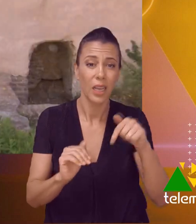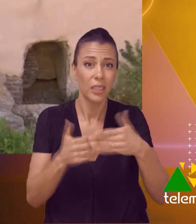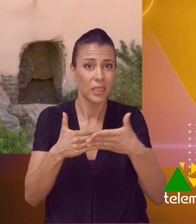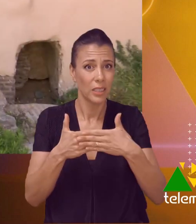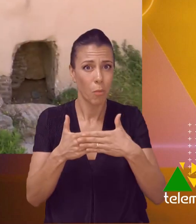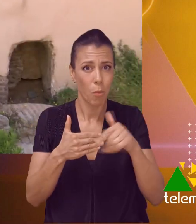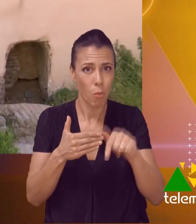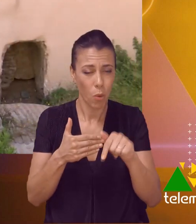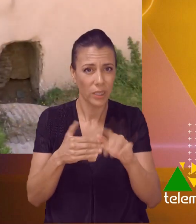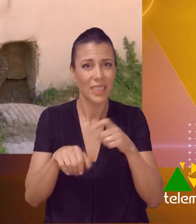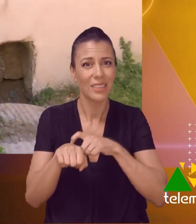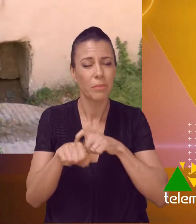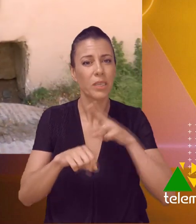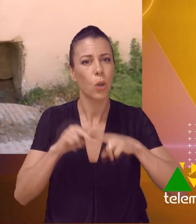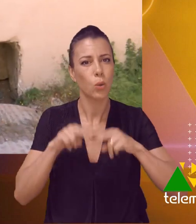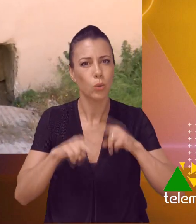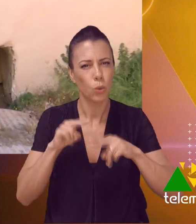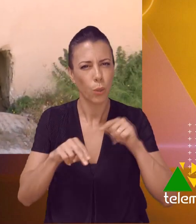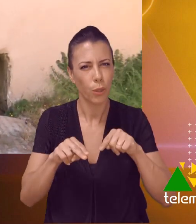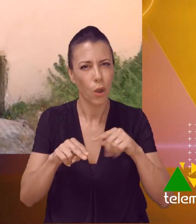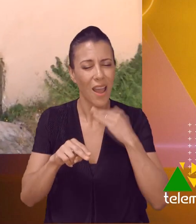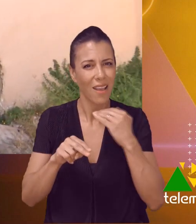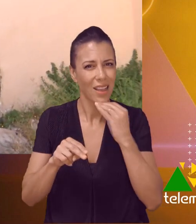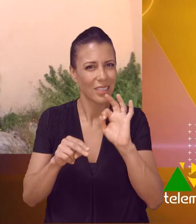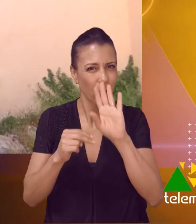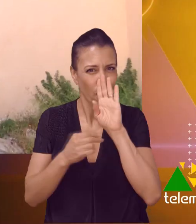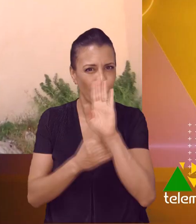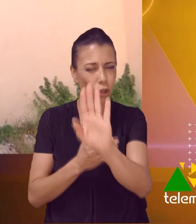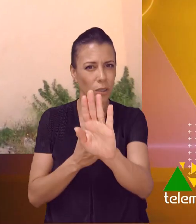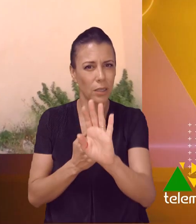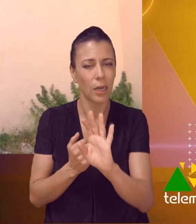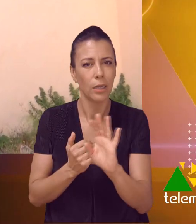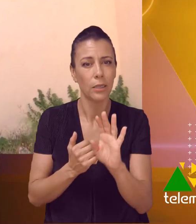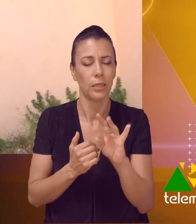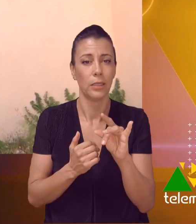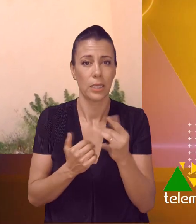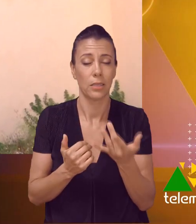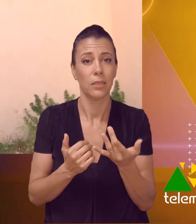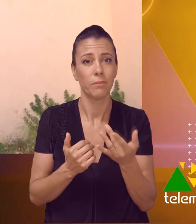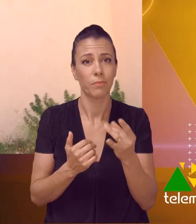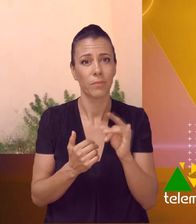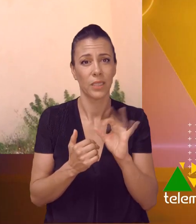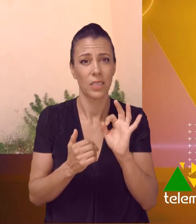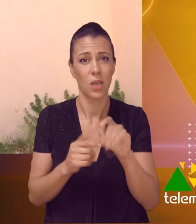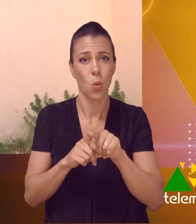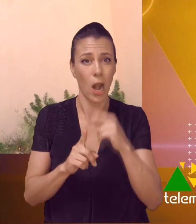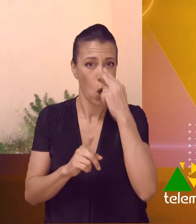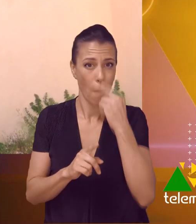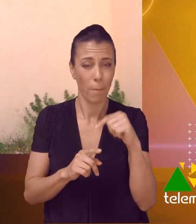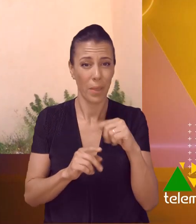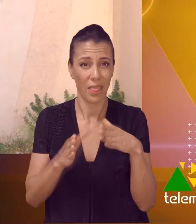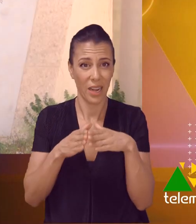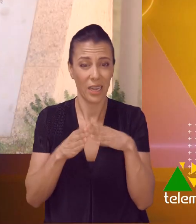que era la típica construcción de hacerle esta puerta casi frontal por el tema de la luz. En el hastial de los pies de la iglesia, de manera que la